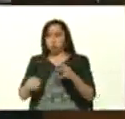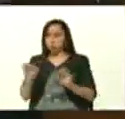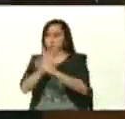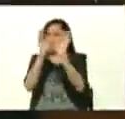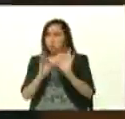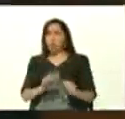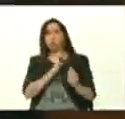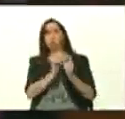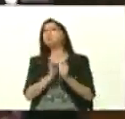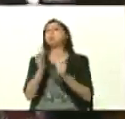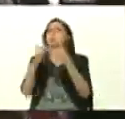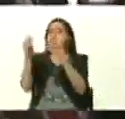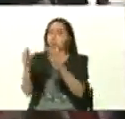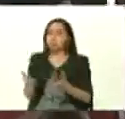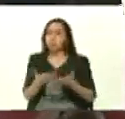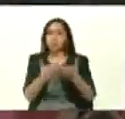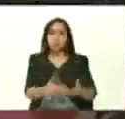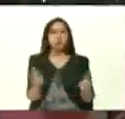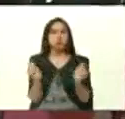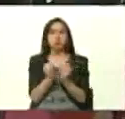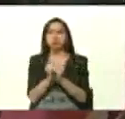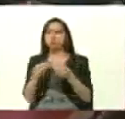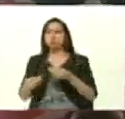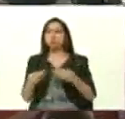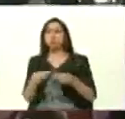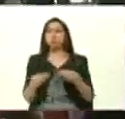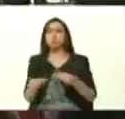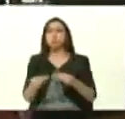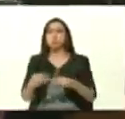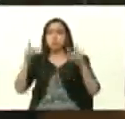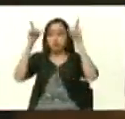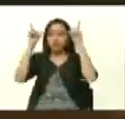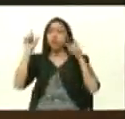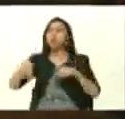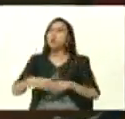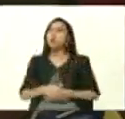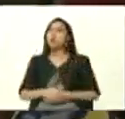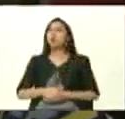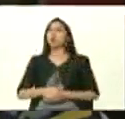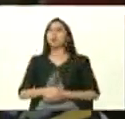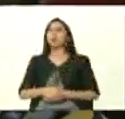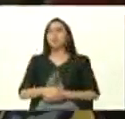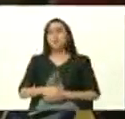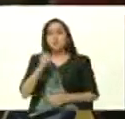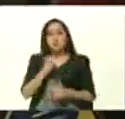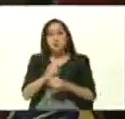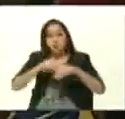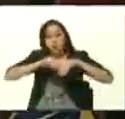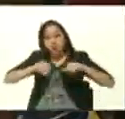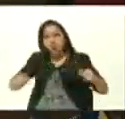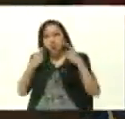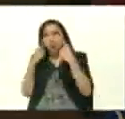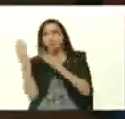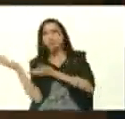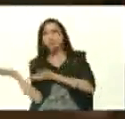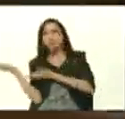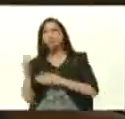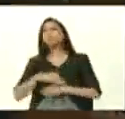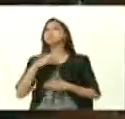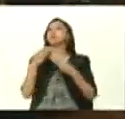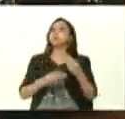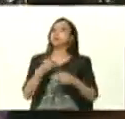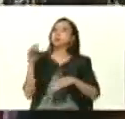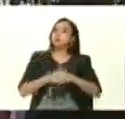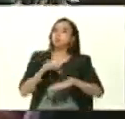escolares, de cueros. Tenemos también, como ve acá, inclusive botas para el campo, que han llevado mucho